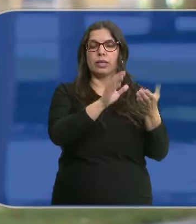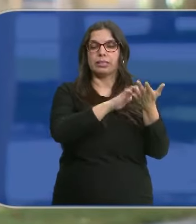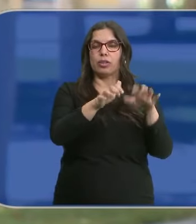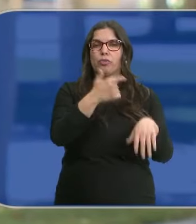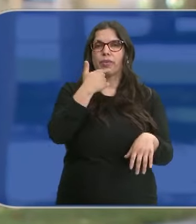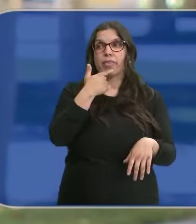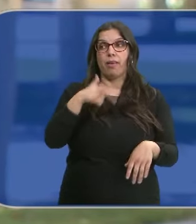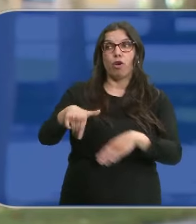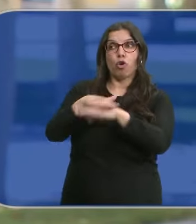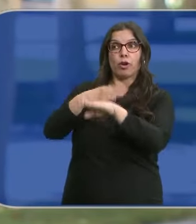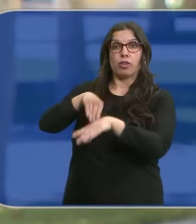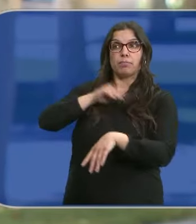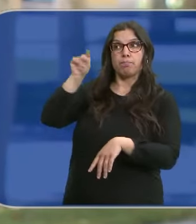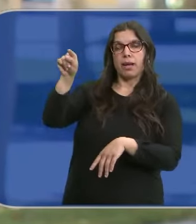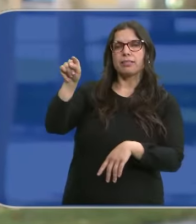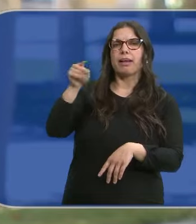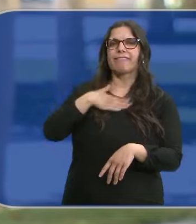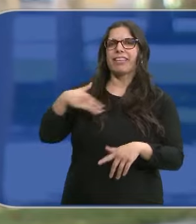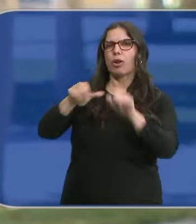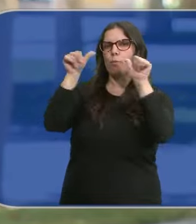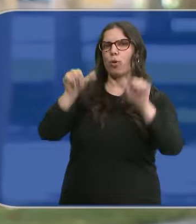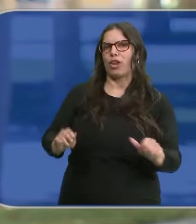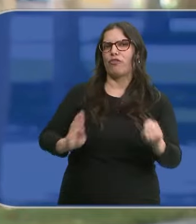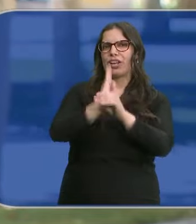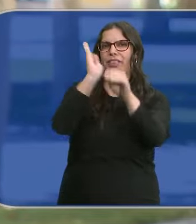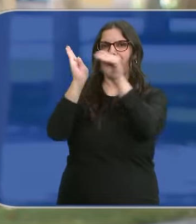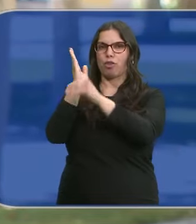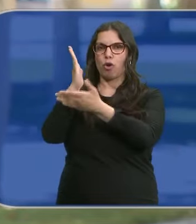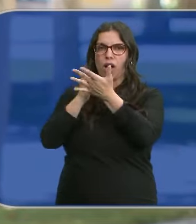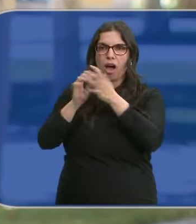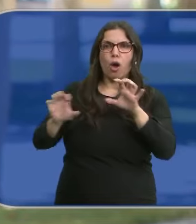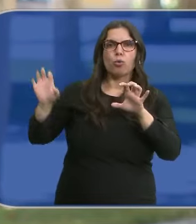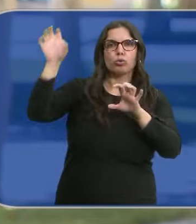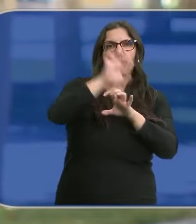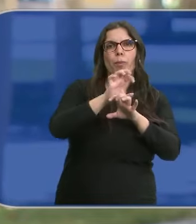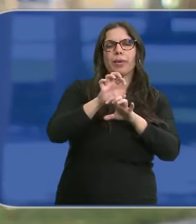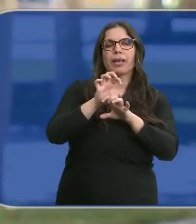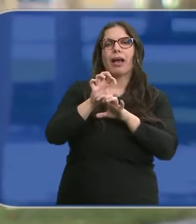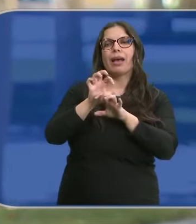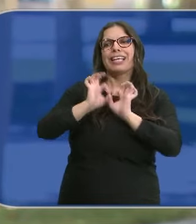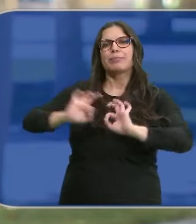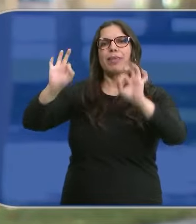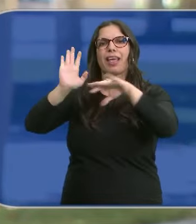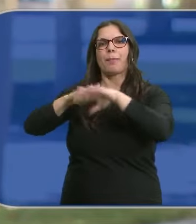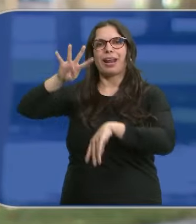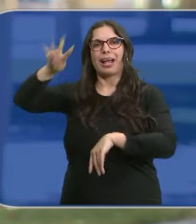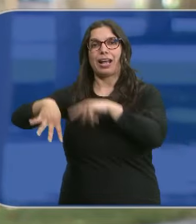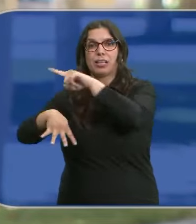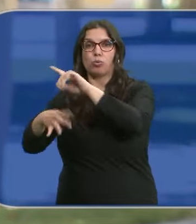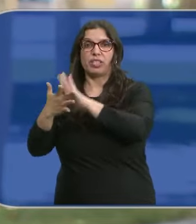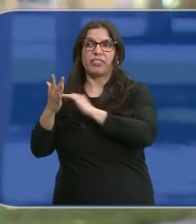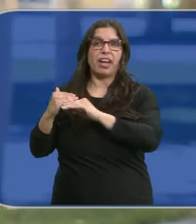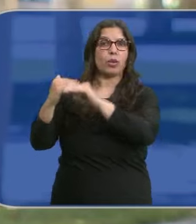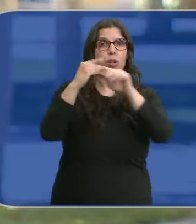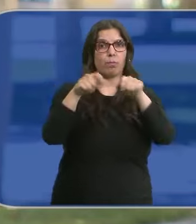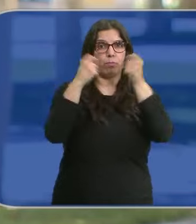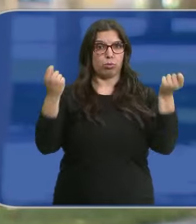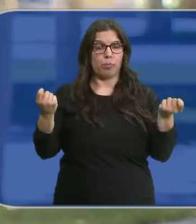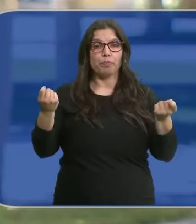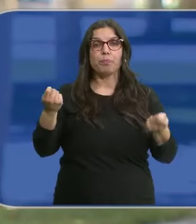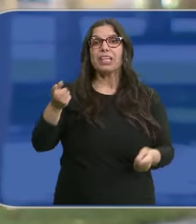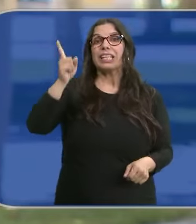que el Ejecutivo central pretende un modelo de financiación autonómica a la carta de Cataluña y eso rompe el principio de igualdad, como